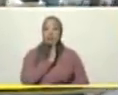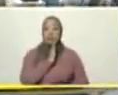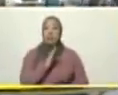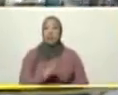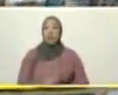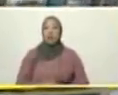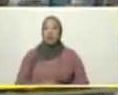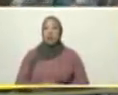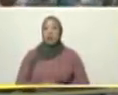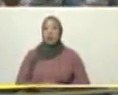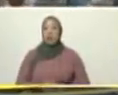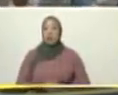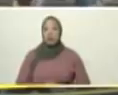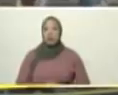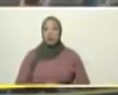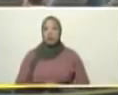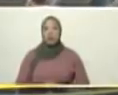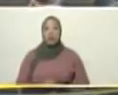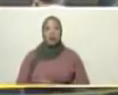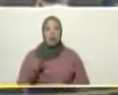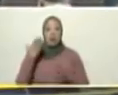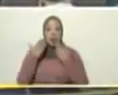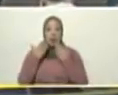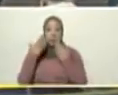Sabrina da Fonseca Borges.